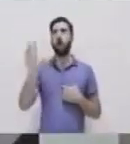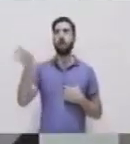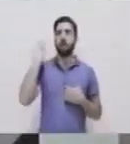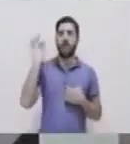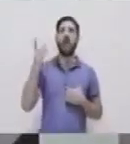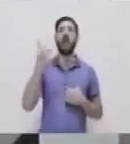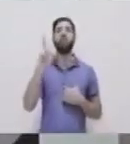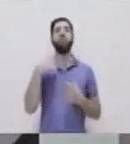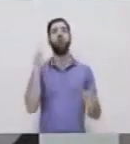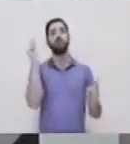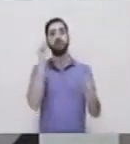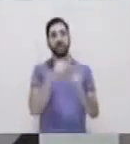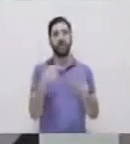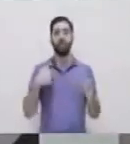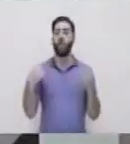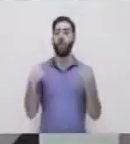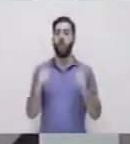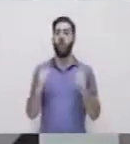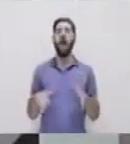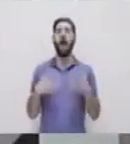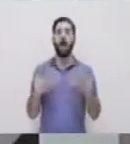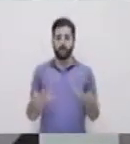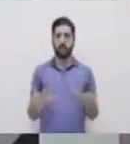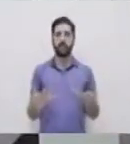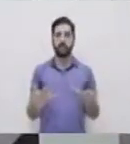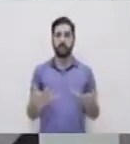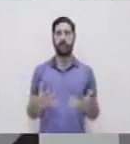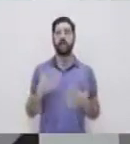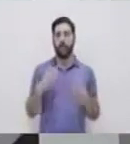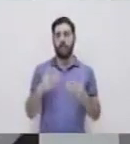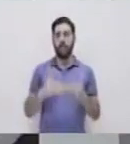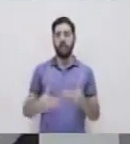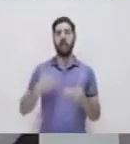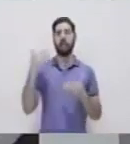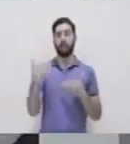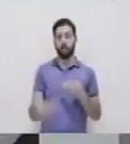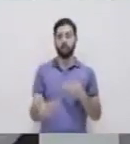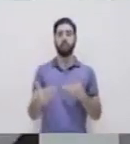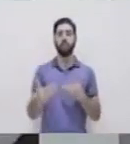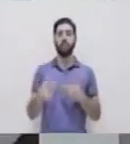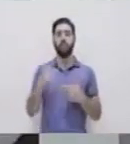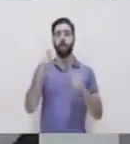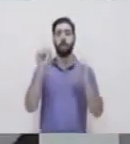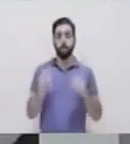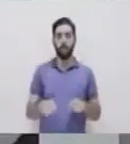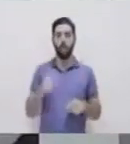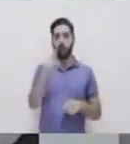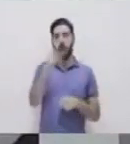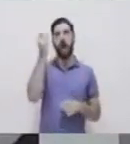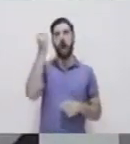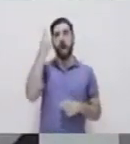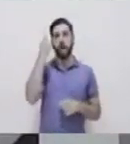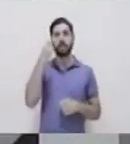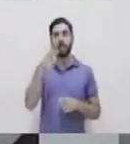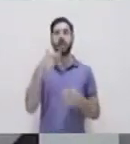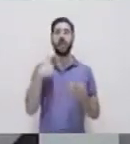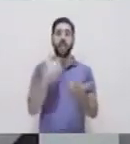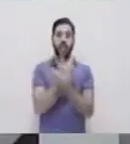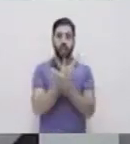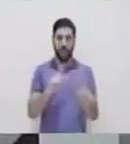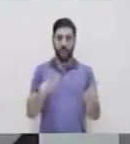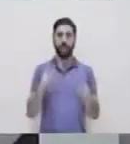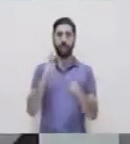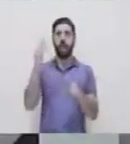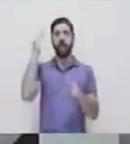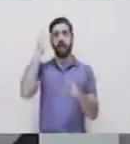dónde voy, qué hago, ¿verdad? Eso es el hecho de la palabra libertad. Y luego ya poder comprender